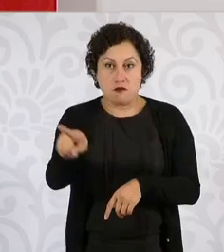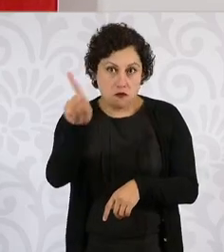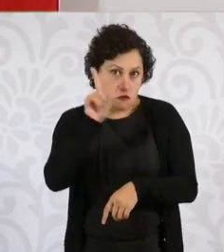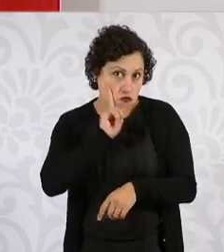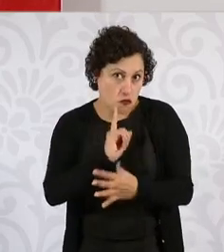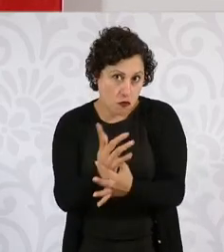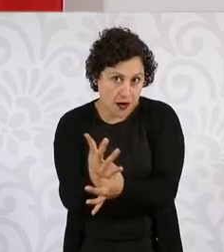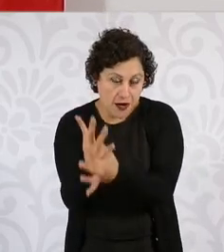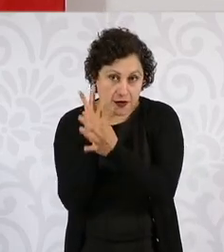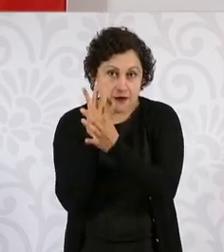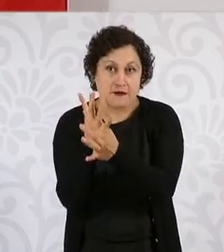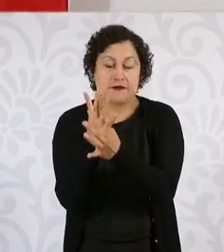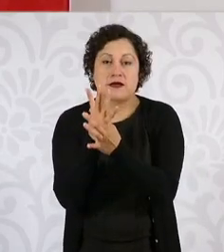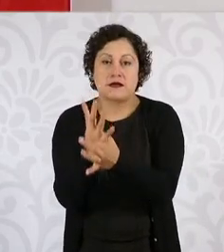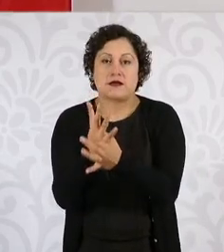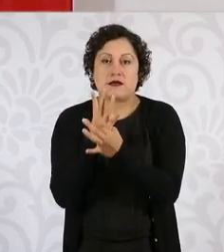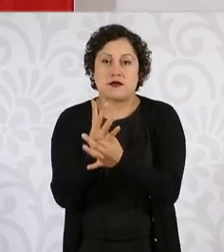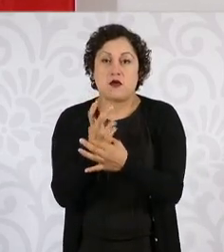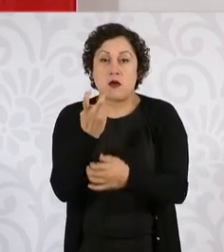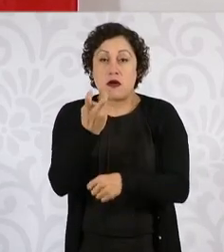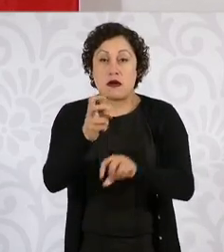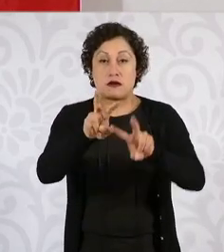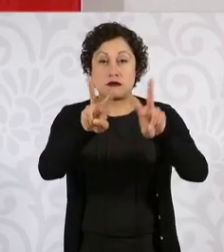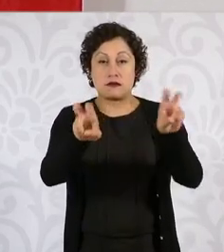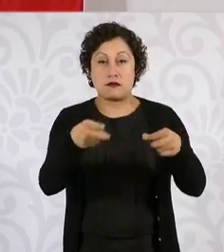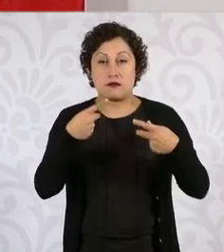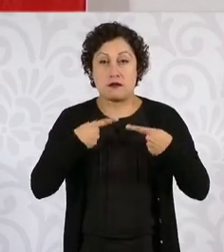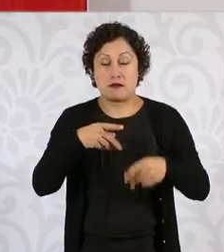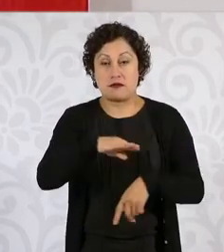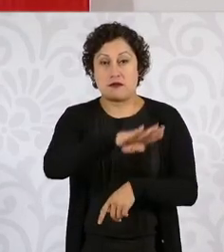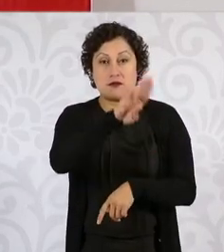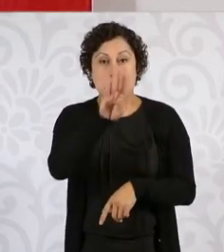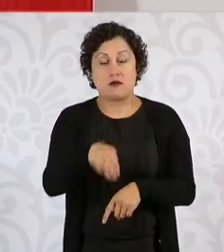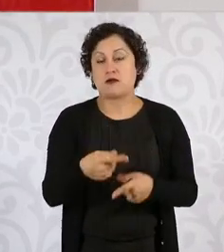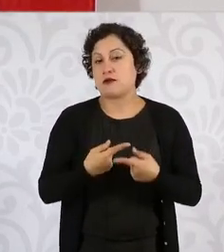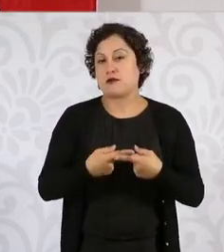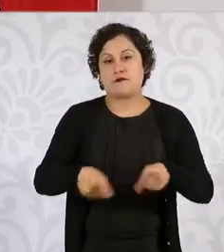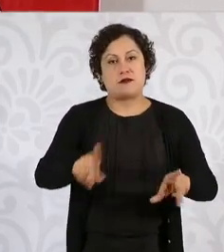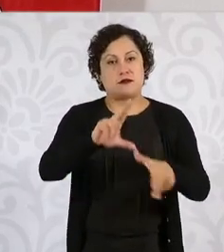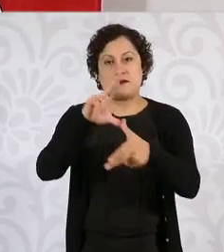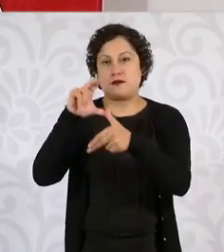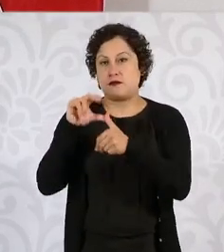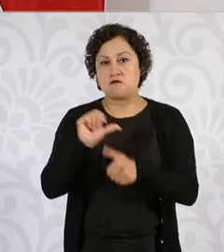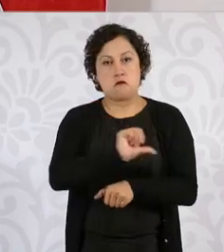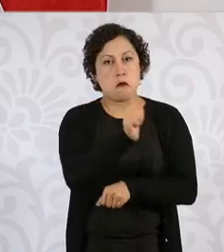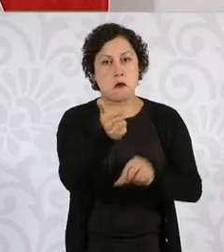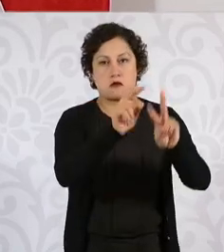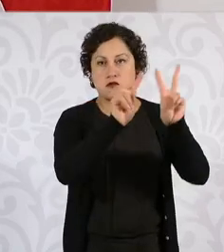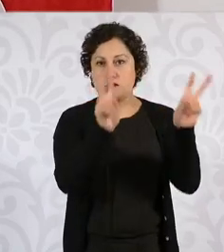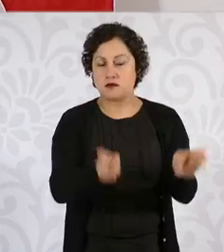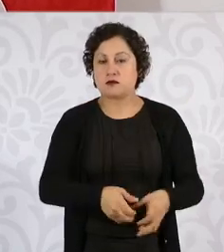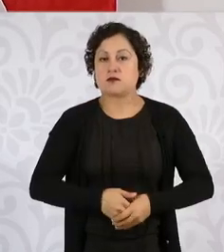repito, con lo que ella, no tuvo que ver con el huracán.